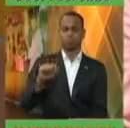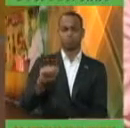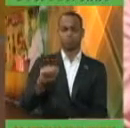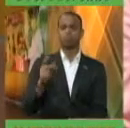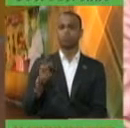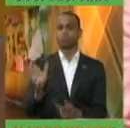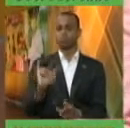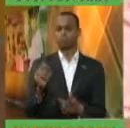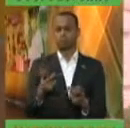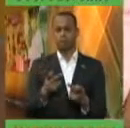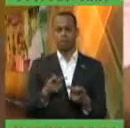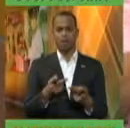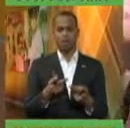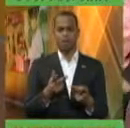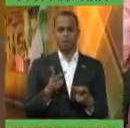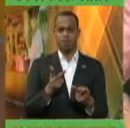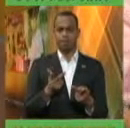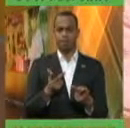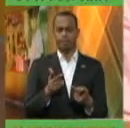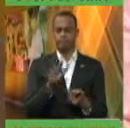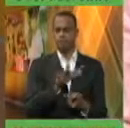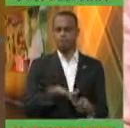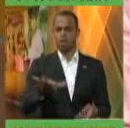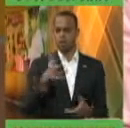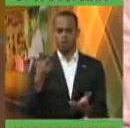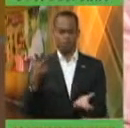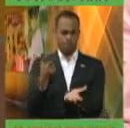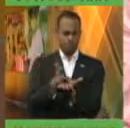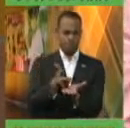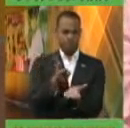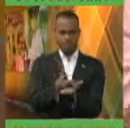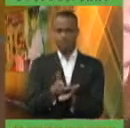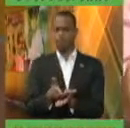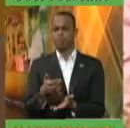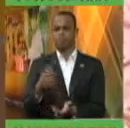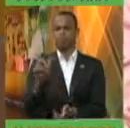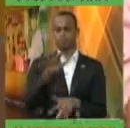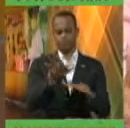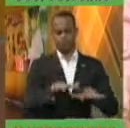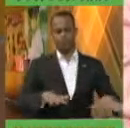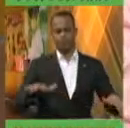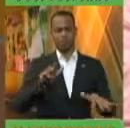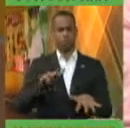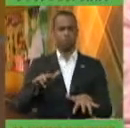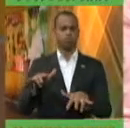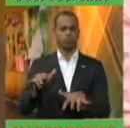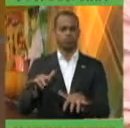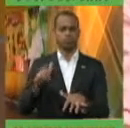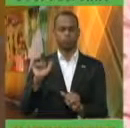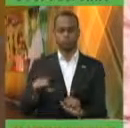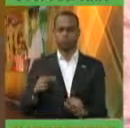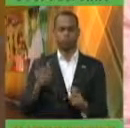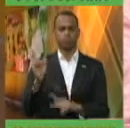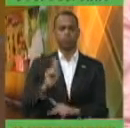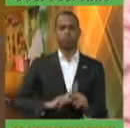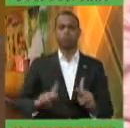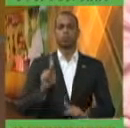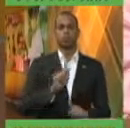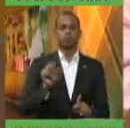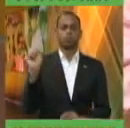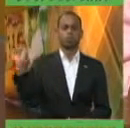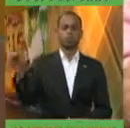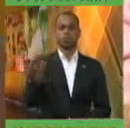parqueo estacionamiento y también todo el área de circulación sea haya un circuito comunicativo donde la persona no tenga